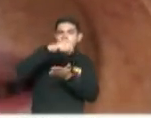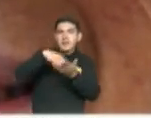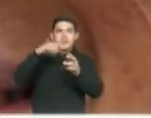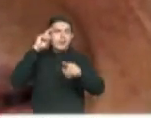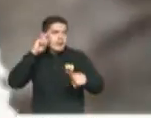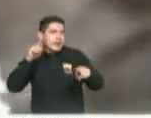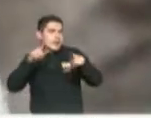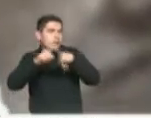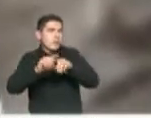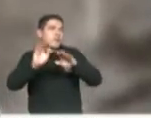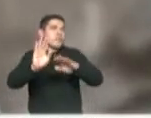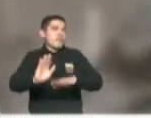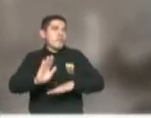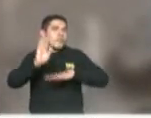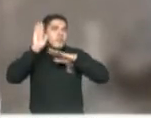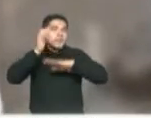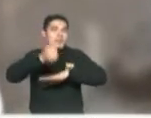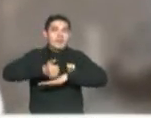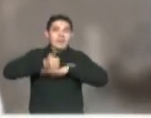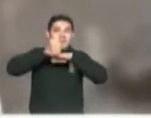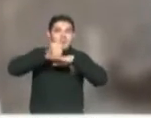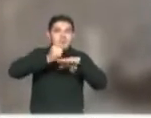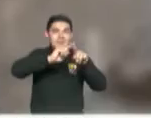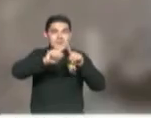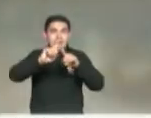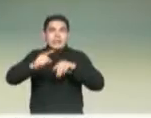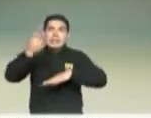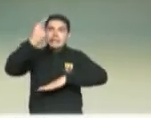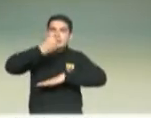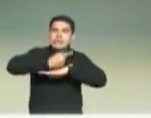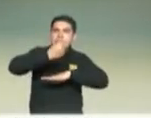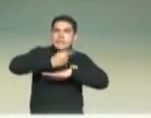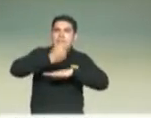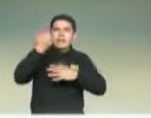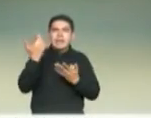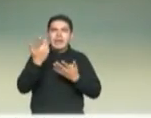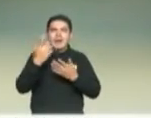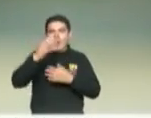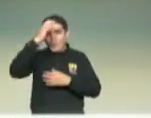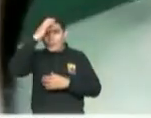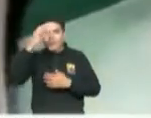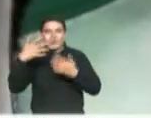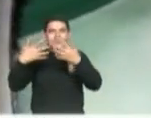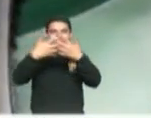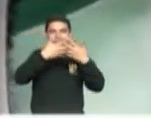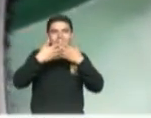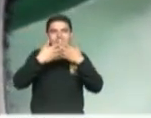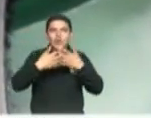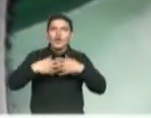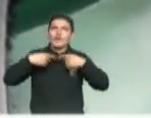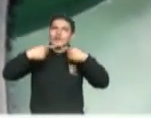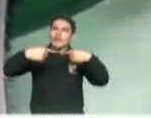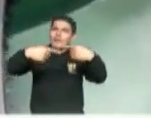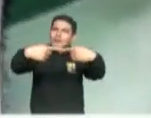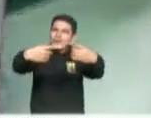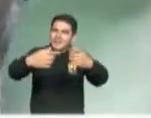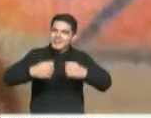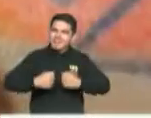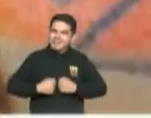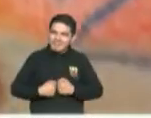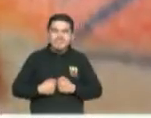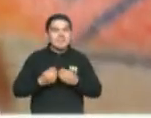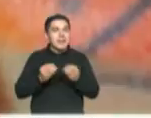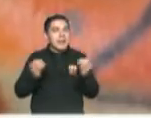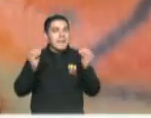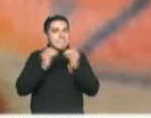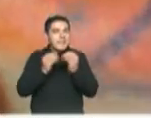va a haber el compromiso de las autoridades para que el día de la captura y nacionalidad sea los 365 días del año y